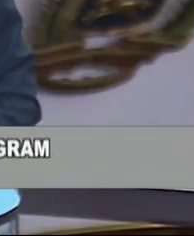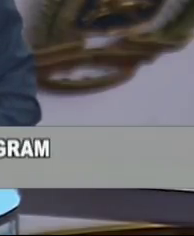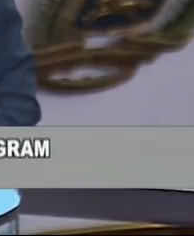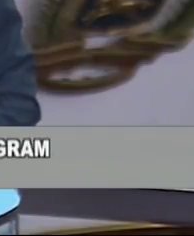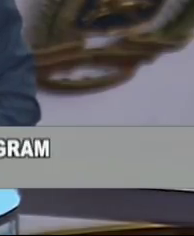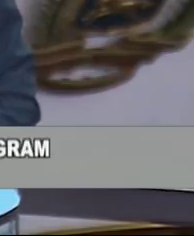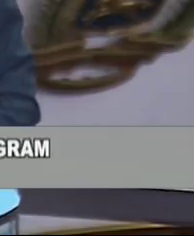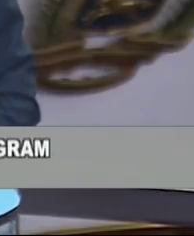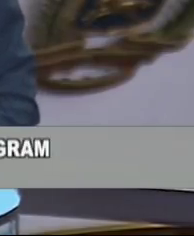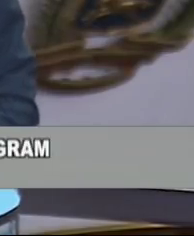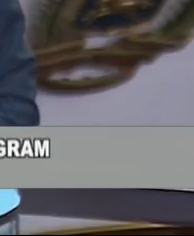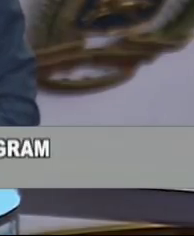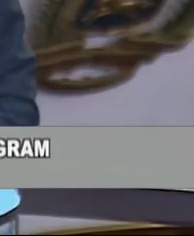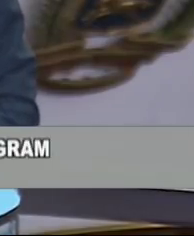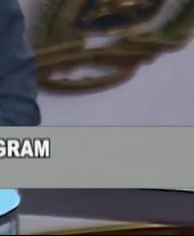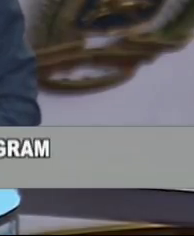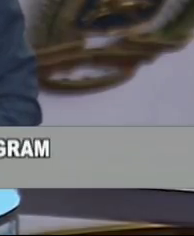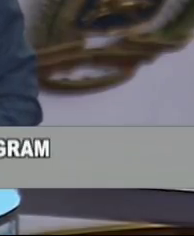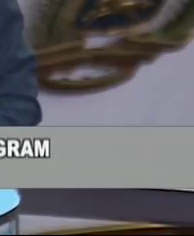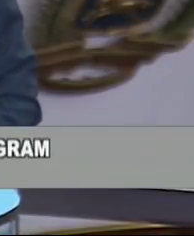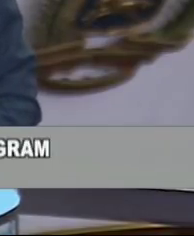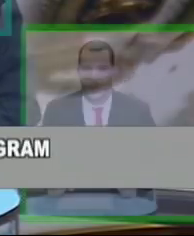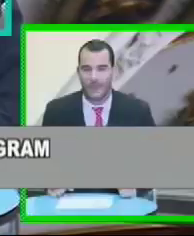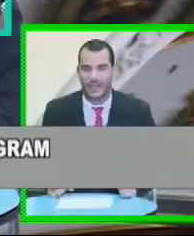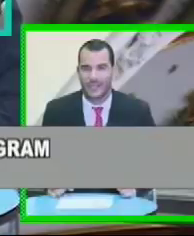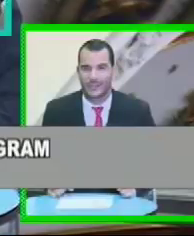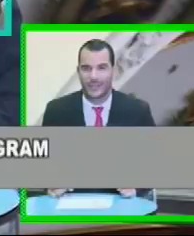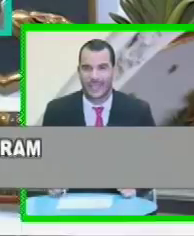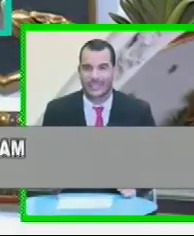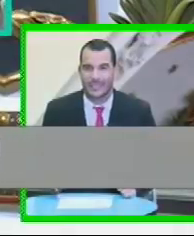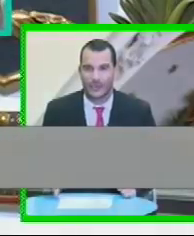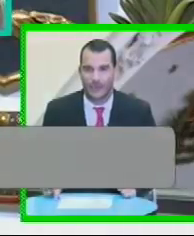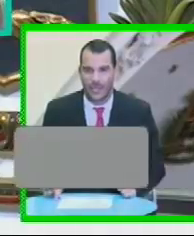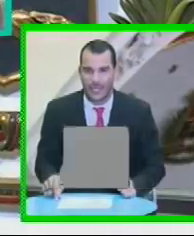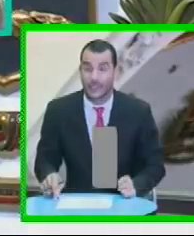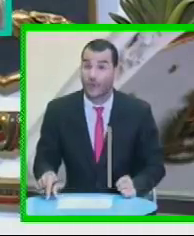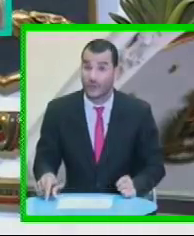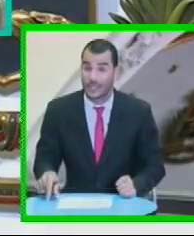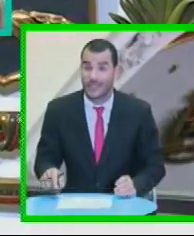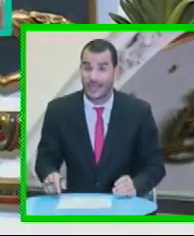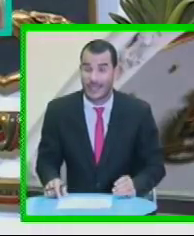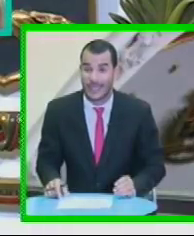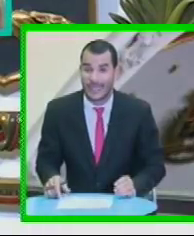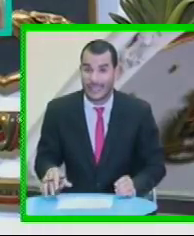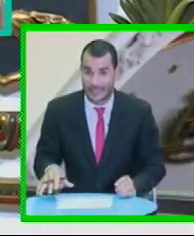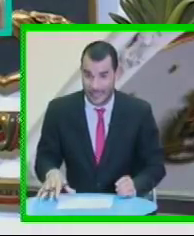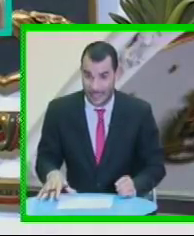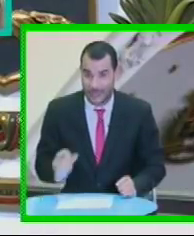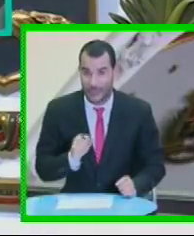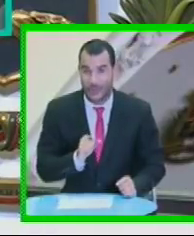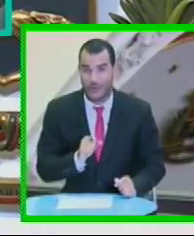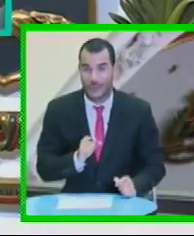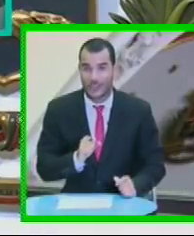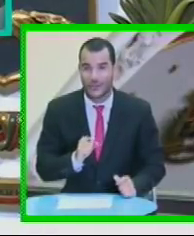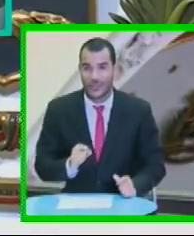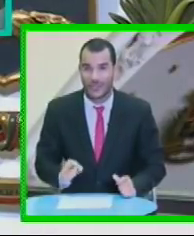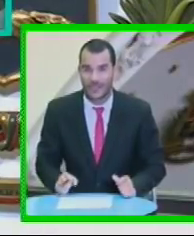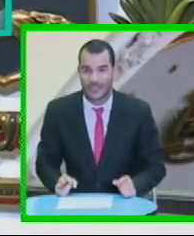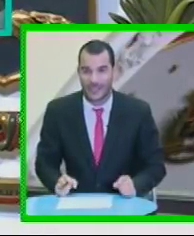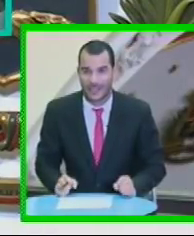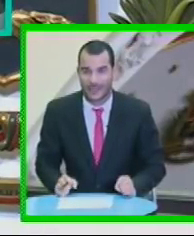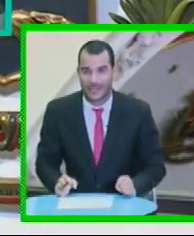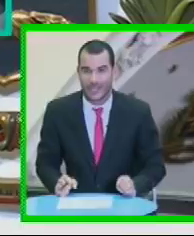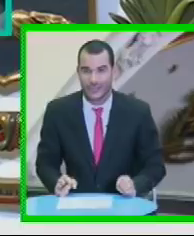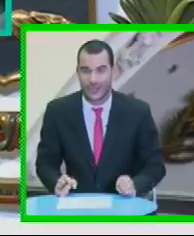primer mandatario nacional, donde hasta el momento se han aprobado de manera histórica 5 leyes. Hoy se estará, y según información